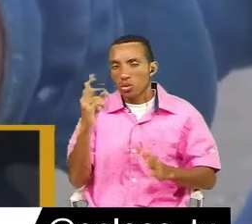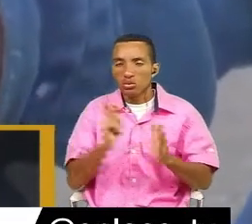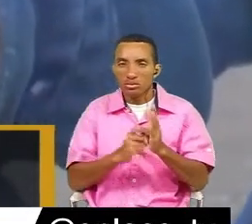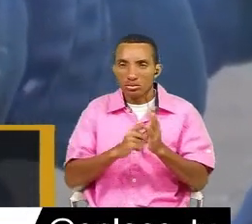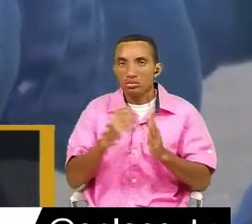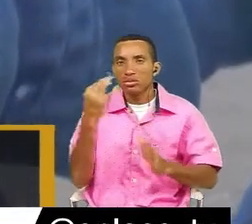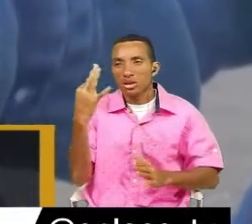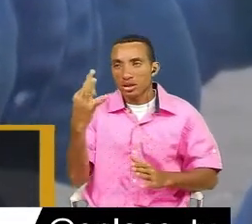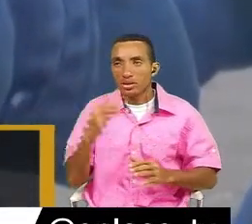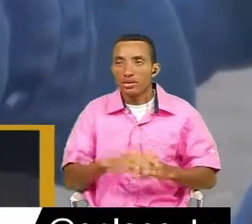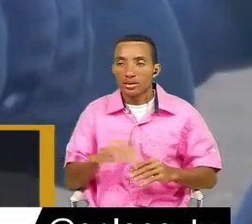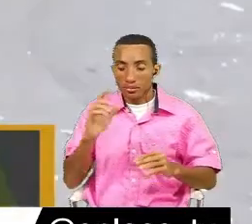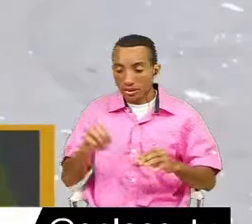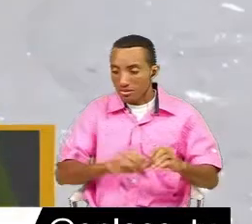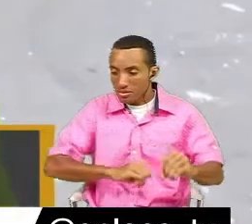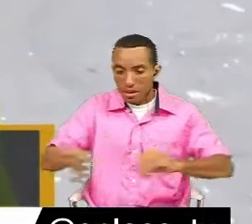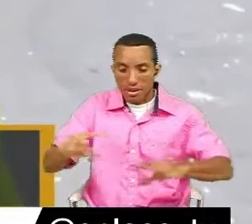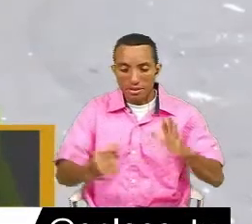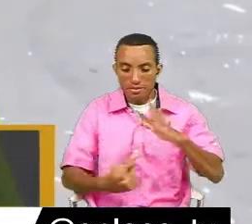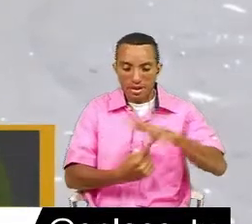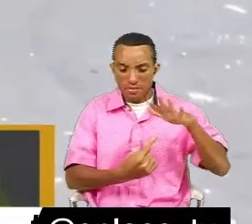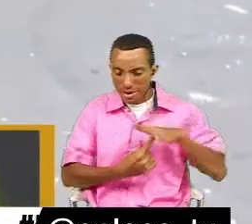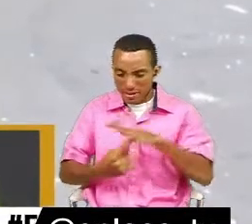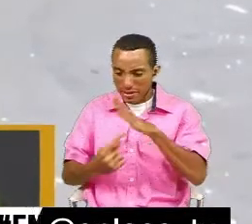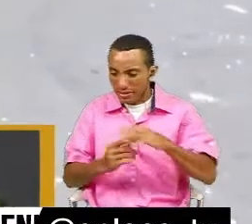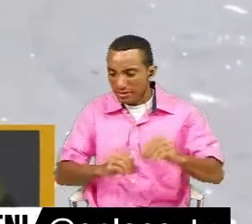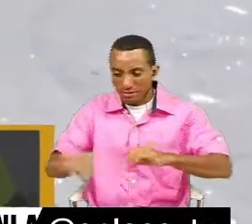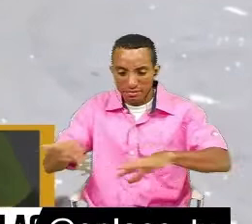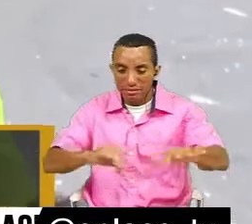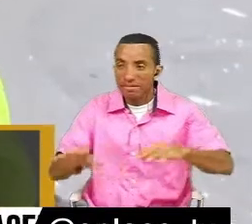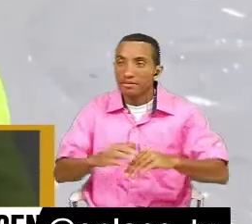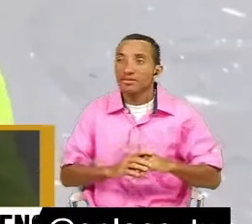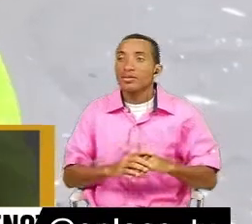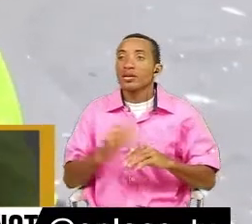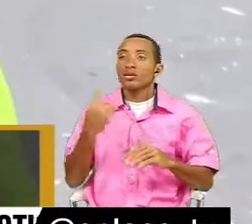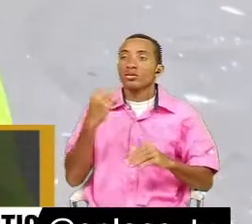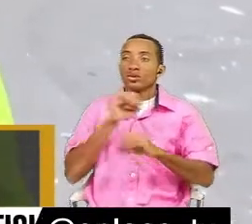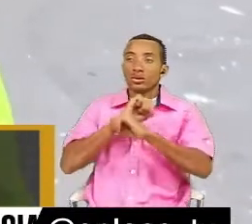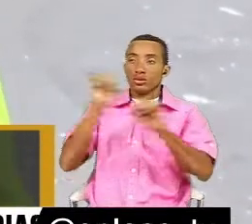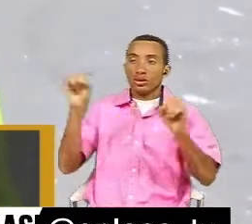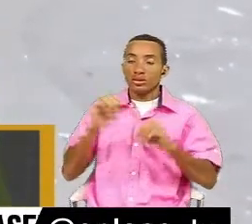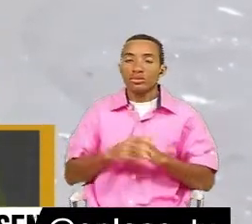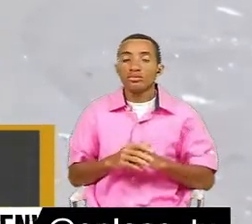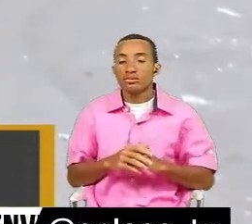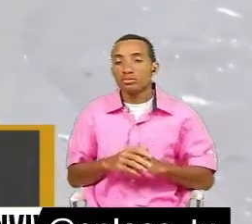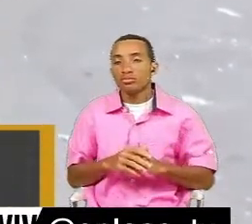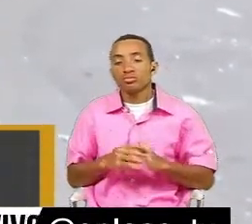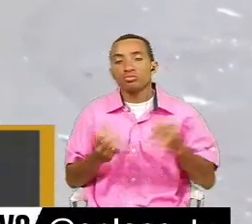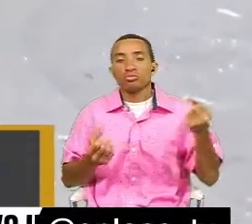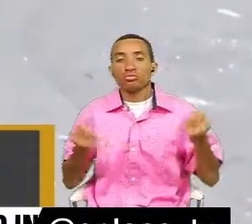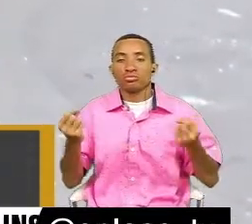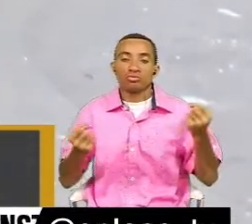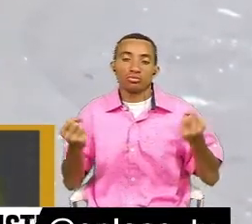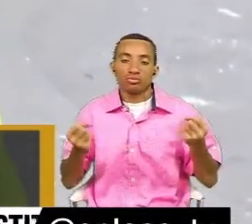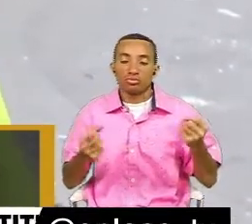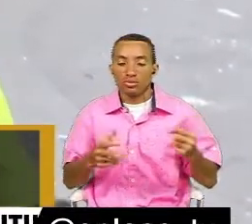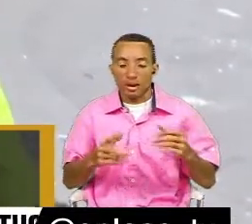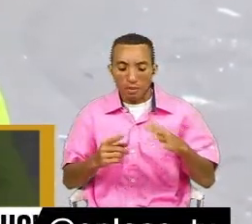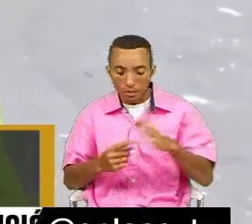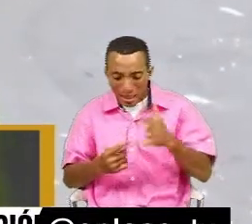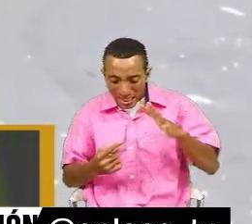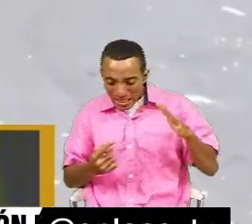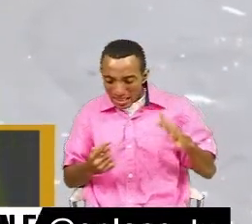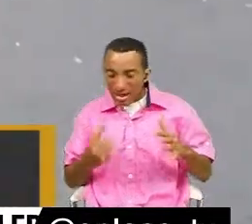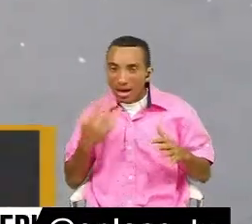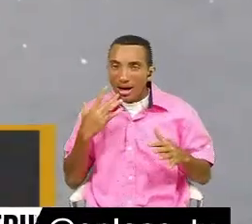a nosotros solamente, está perjudicando a todas las personas, porque debido a eso esta mañana una niña que venía en un bus se pichó un dedito y ahí fue donde